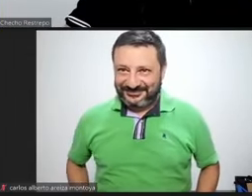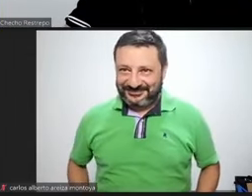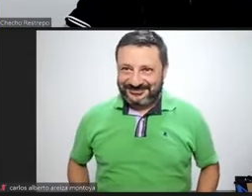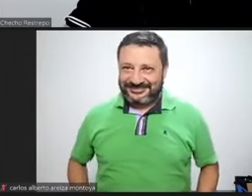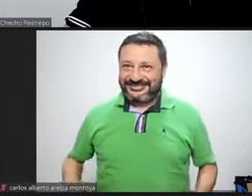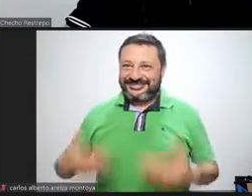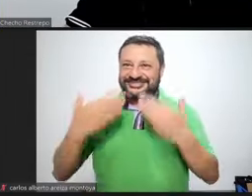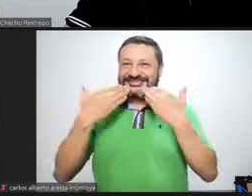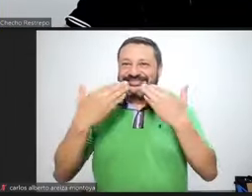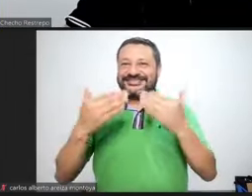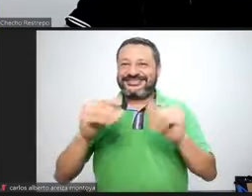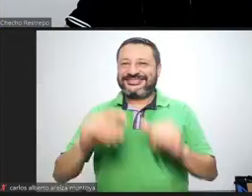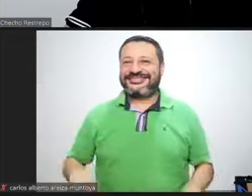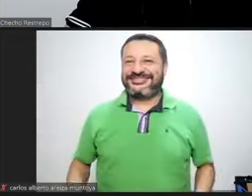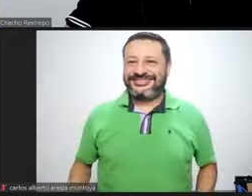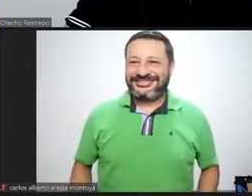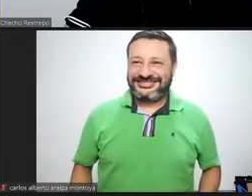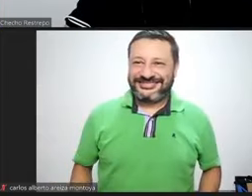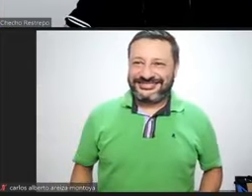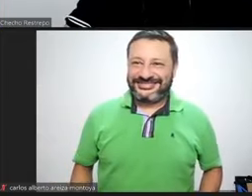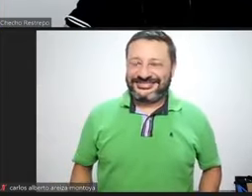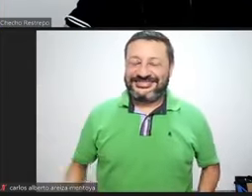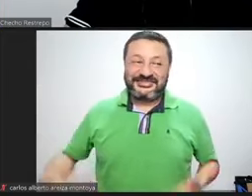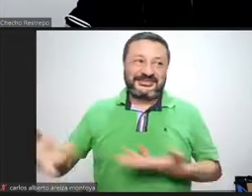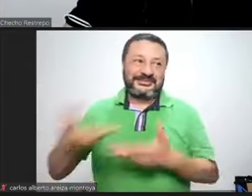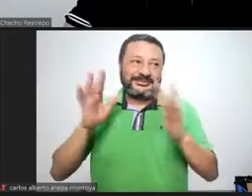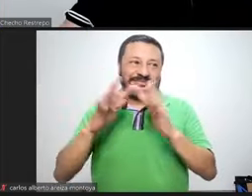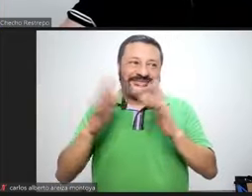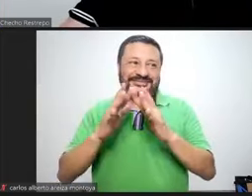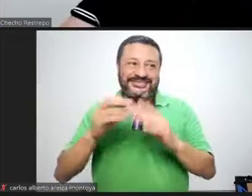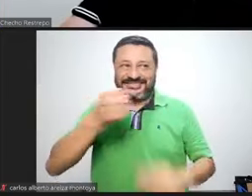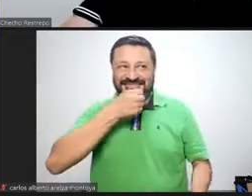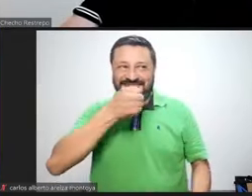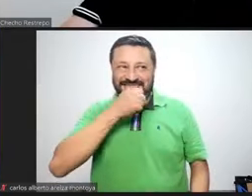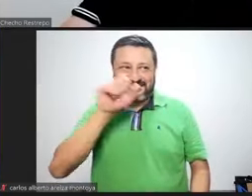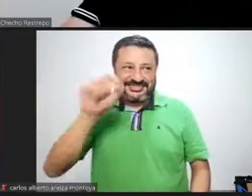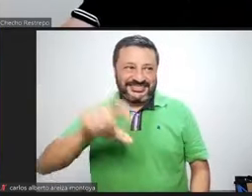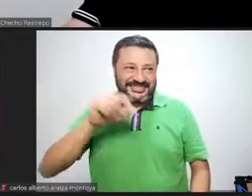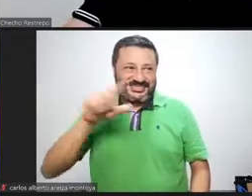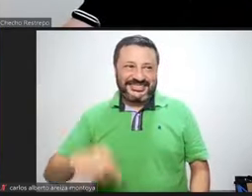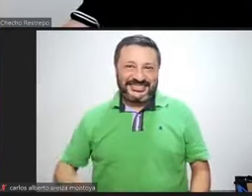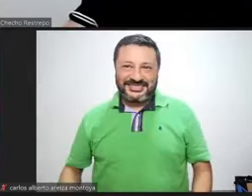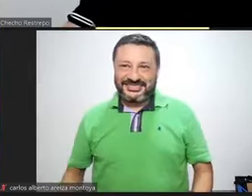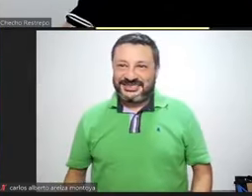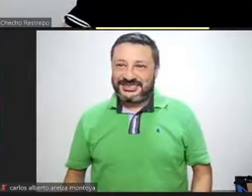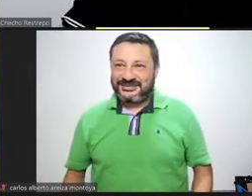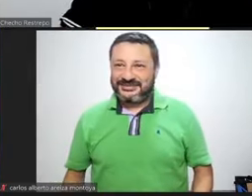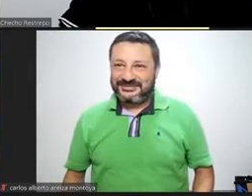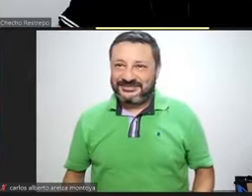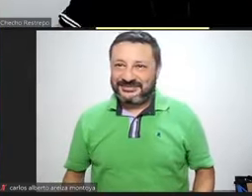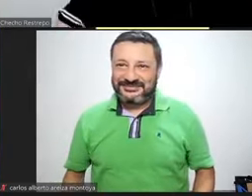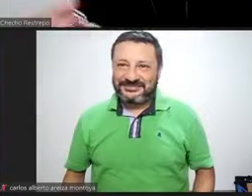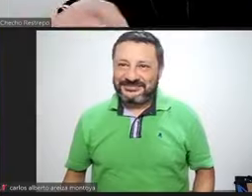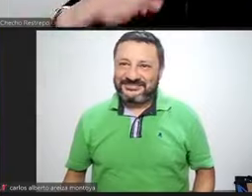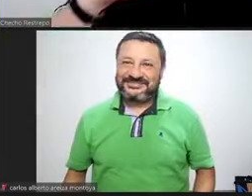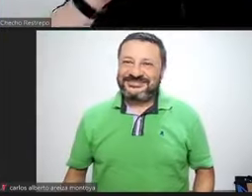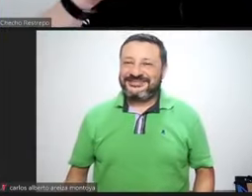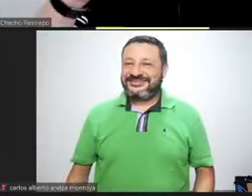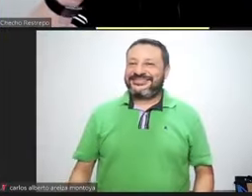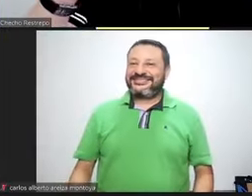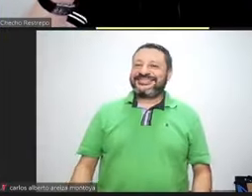el espacio y muy, muy amena la entrevista. Gina. Se rió todo el tiempo. Sí, nos reímos.